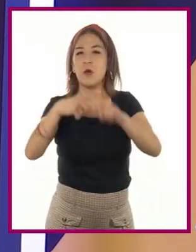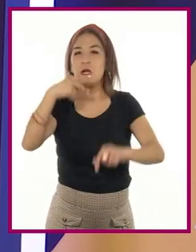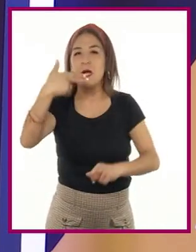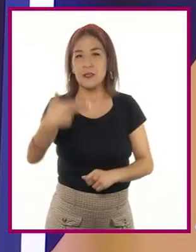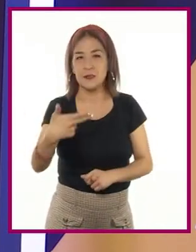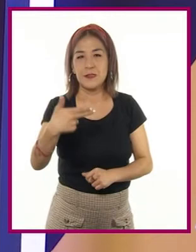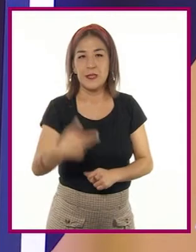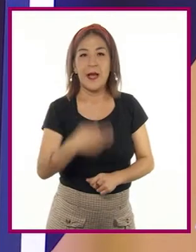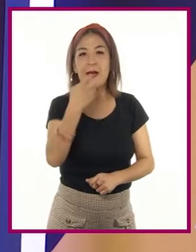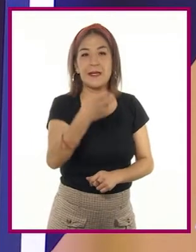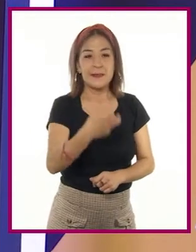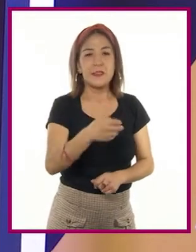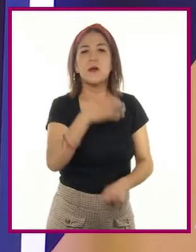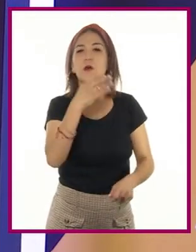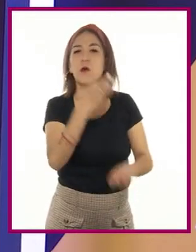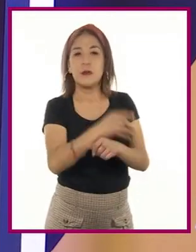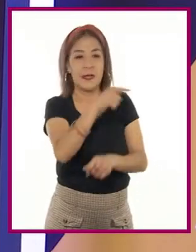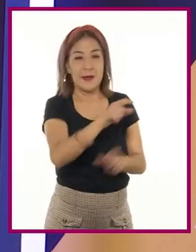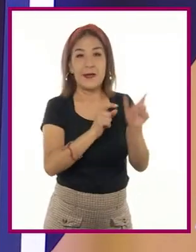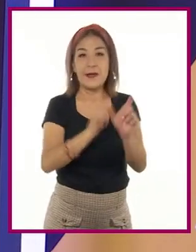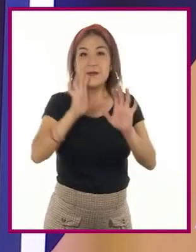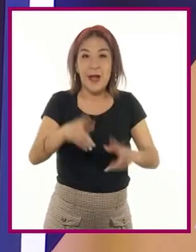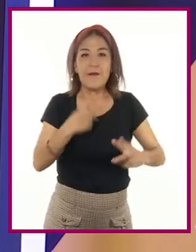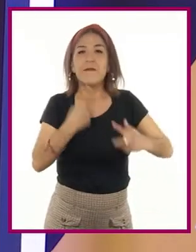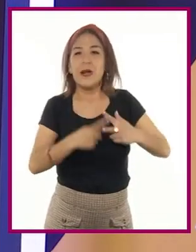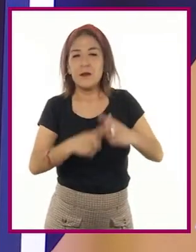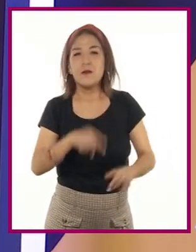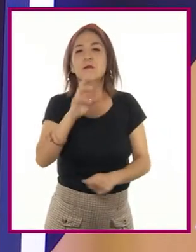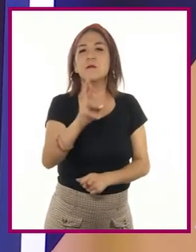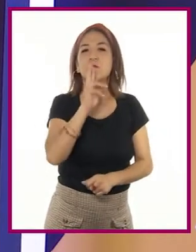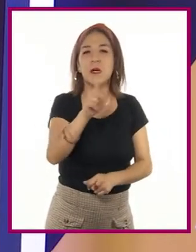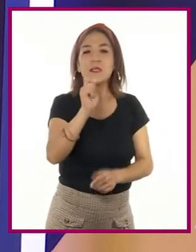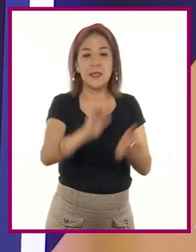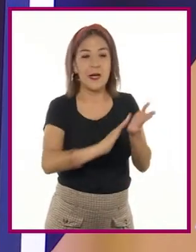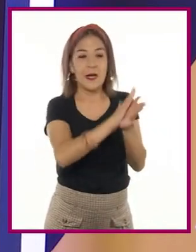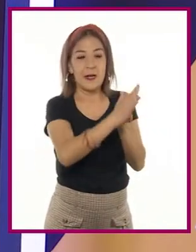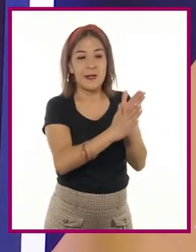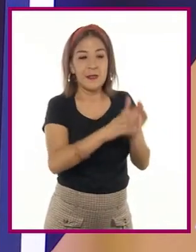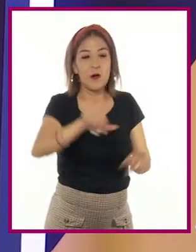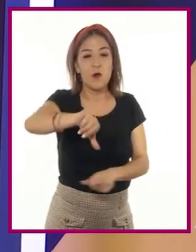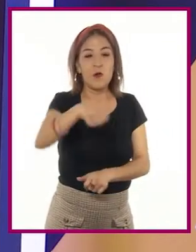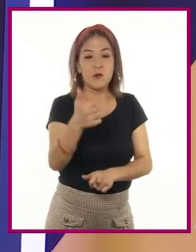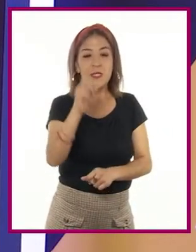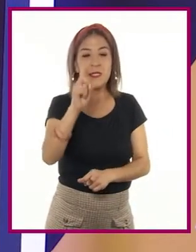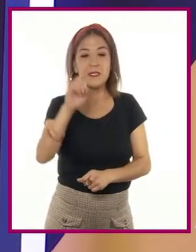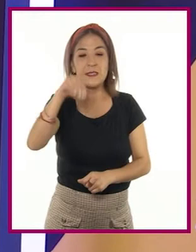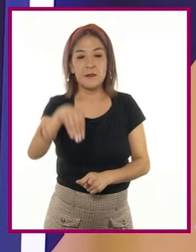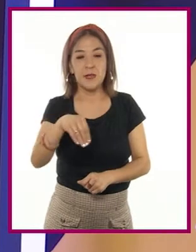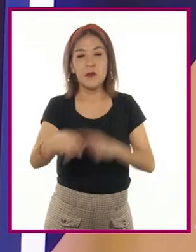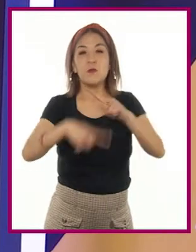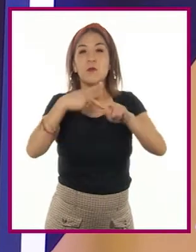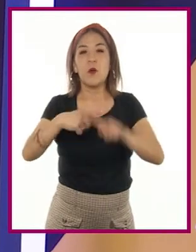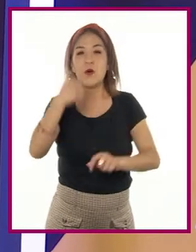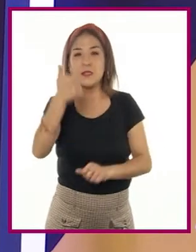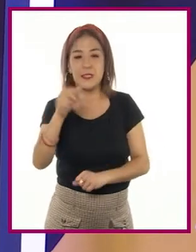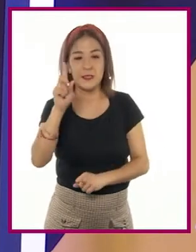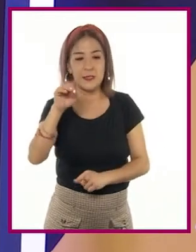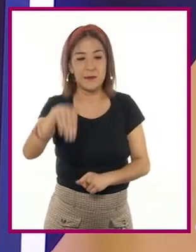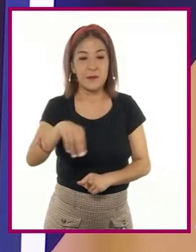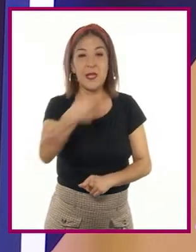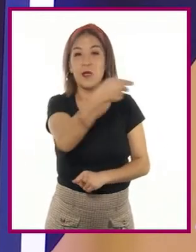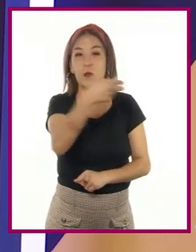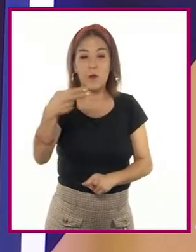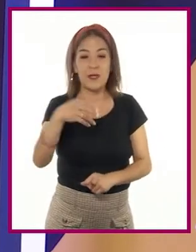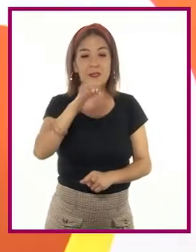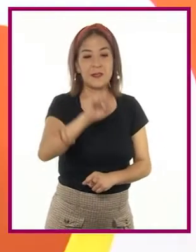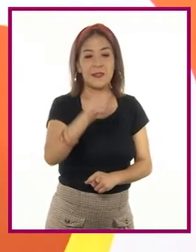con la base y la altura ya calculadas se tiene que el área es de 11 x 6 que es igual a 66